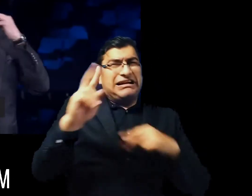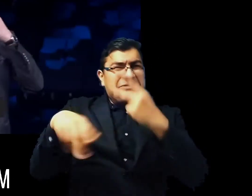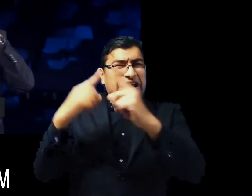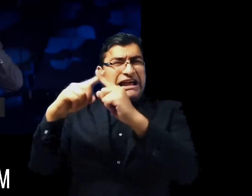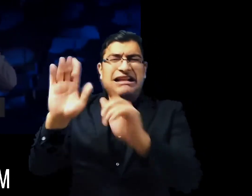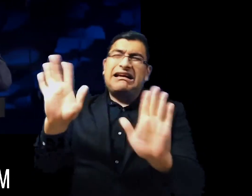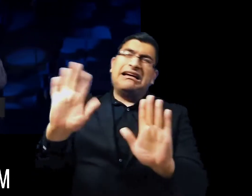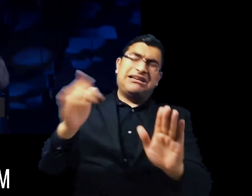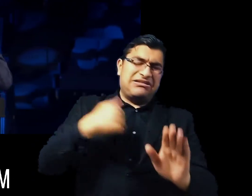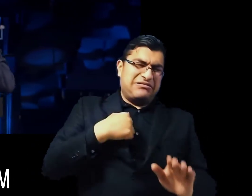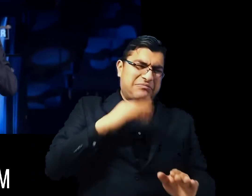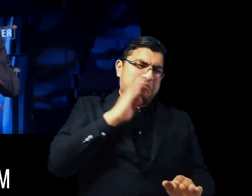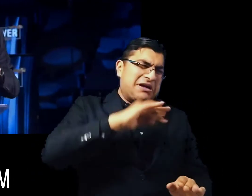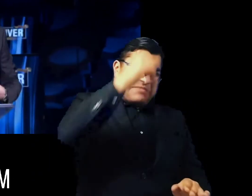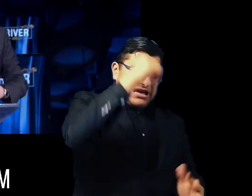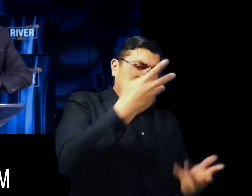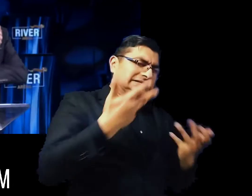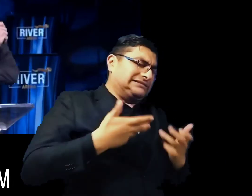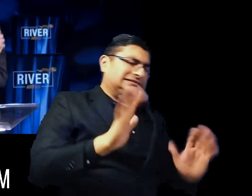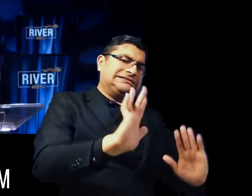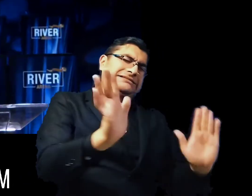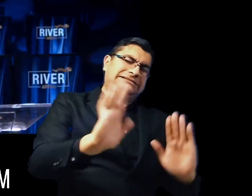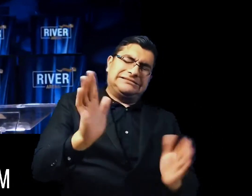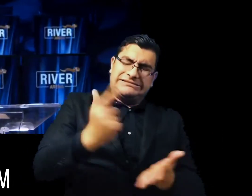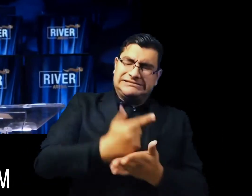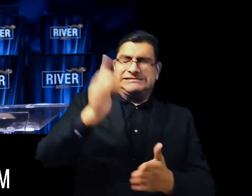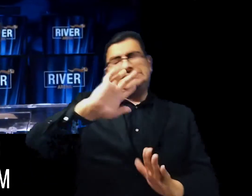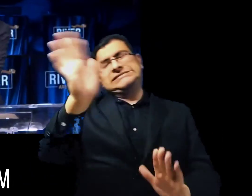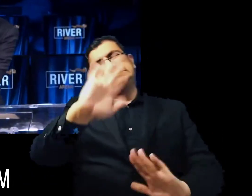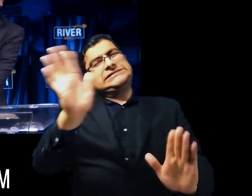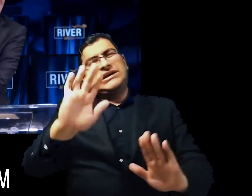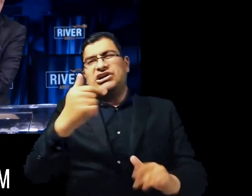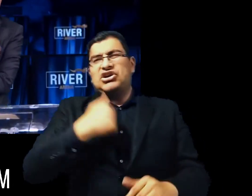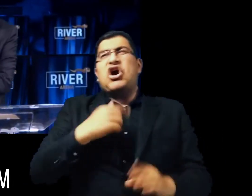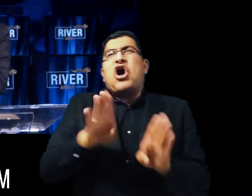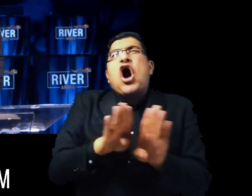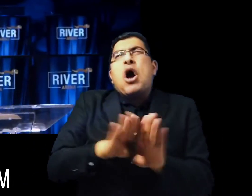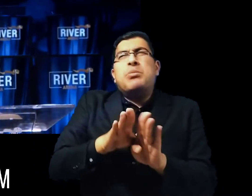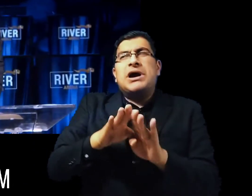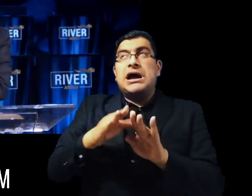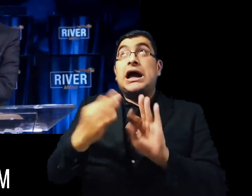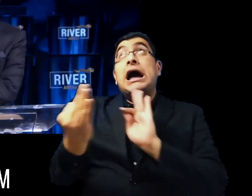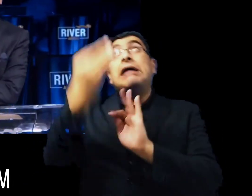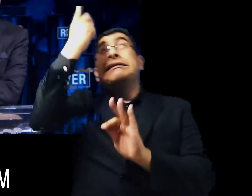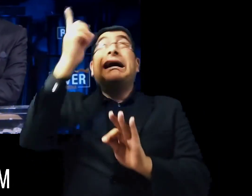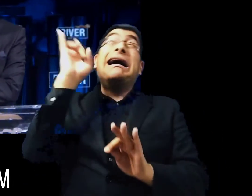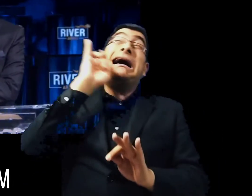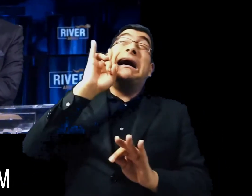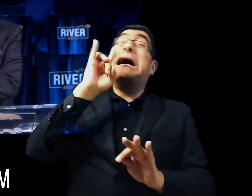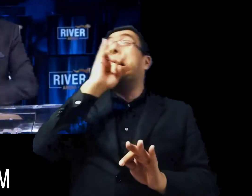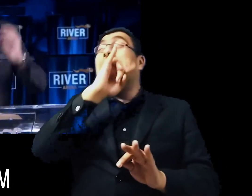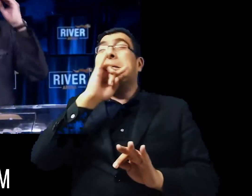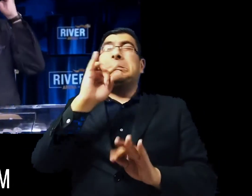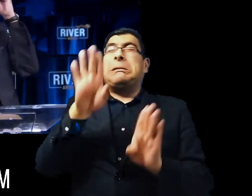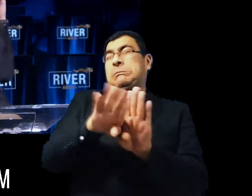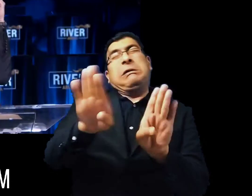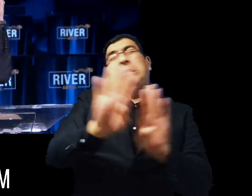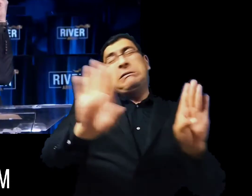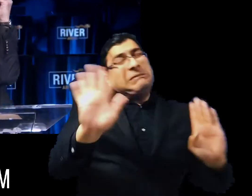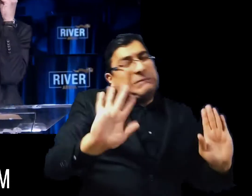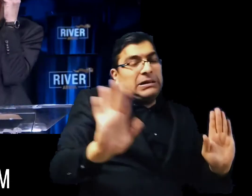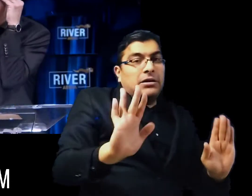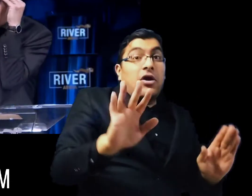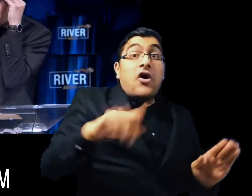más a la iglesia con la que me mandé. No, yo no tengo cara para ir a adorar a Dios. Fíjense el